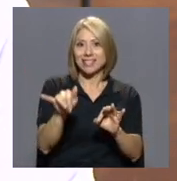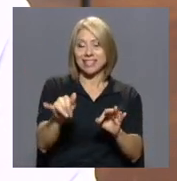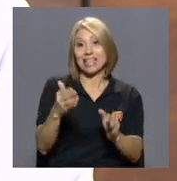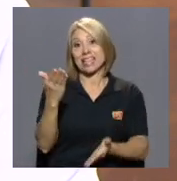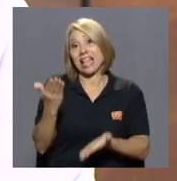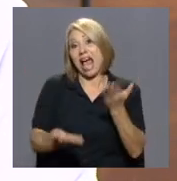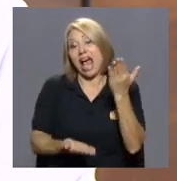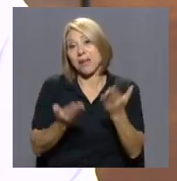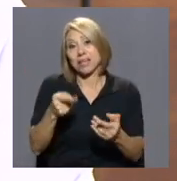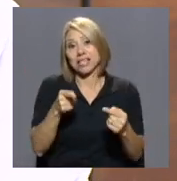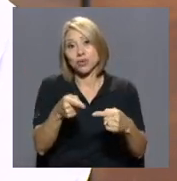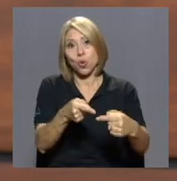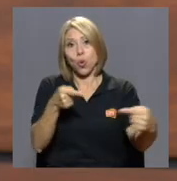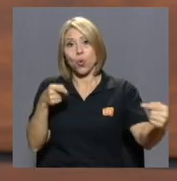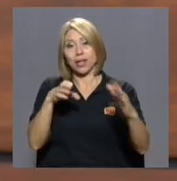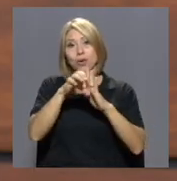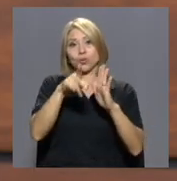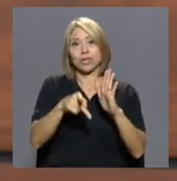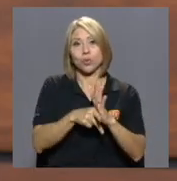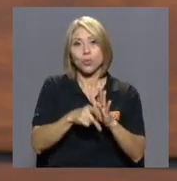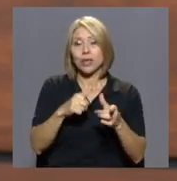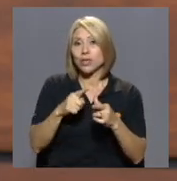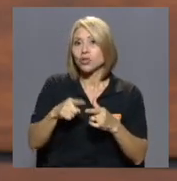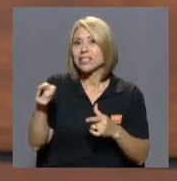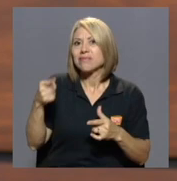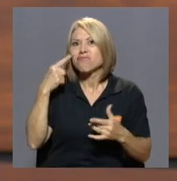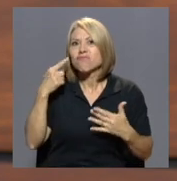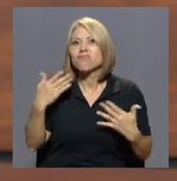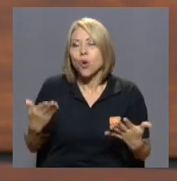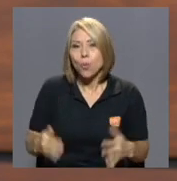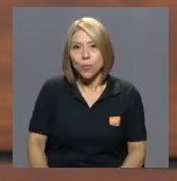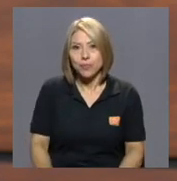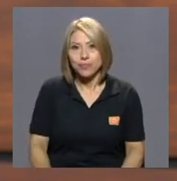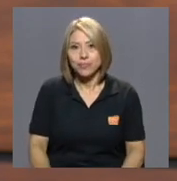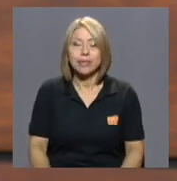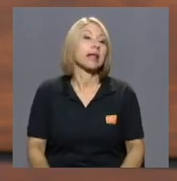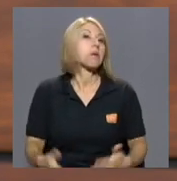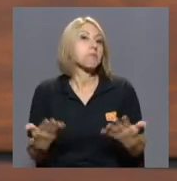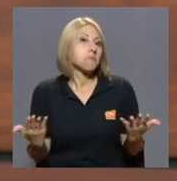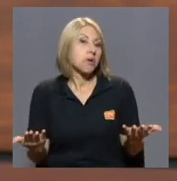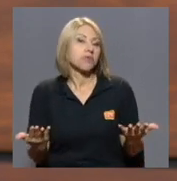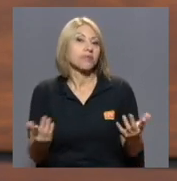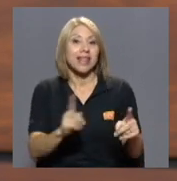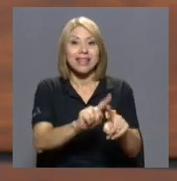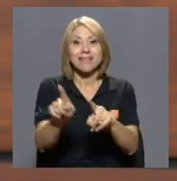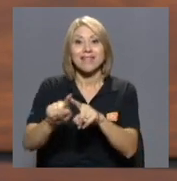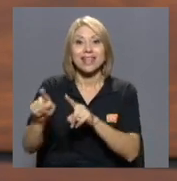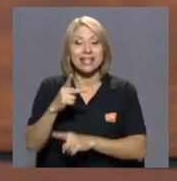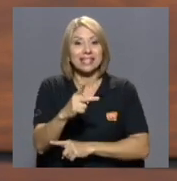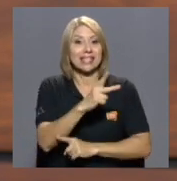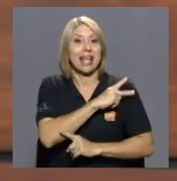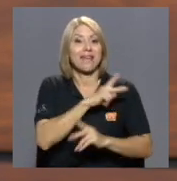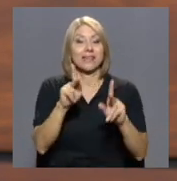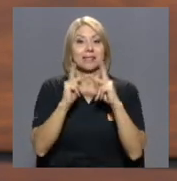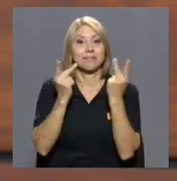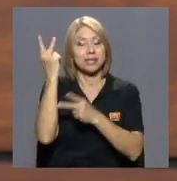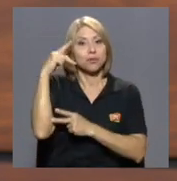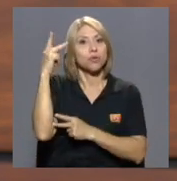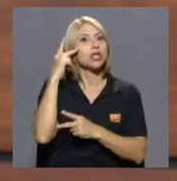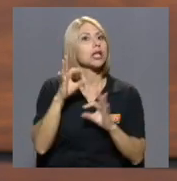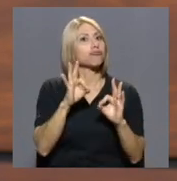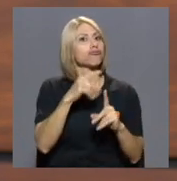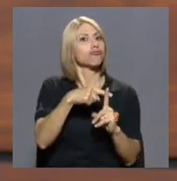anticonstitucional. ¿Cómo ven ese panorama? Mire, la acogida en las jefaturas de fracción ha sido positiva, el presidente también.